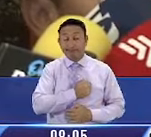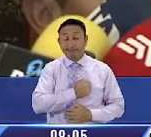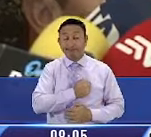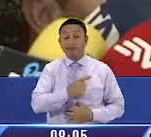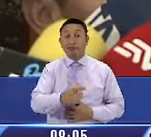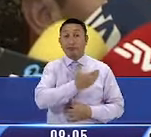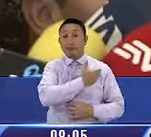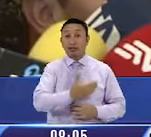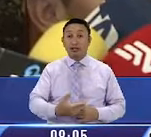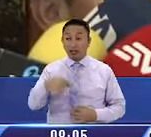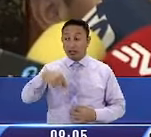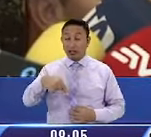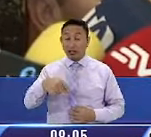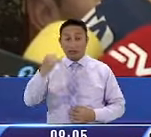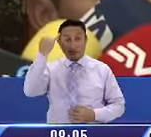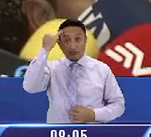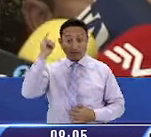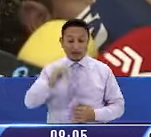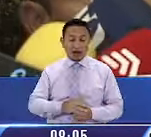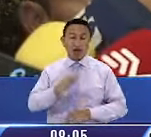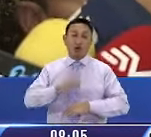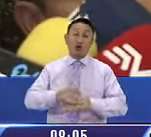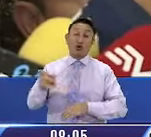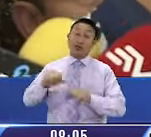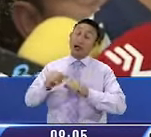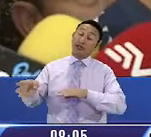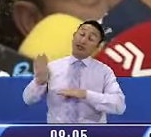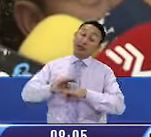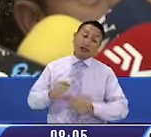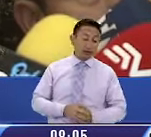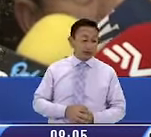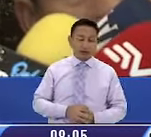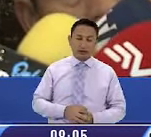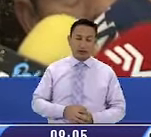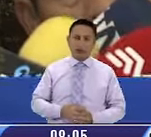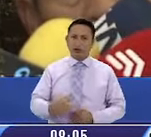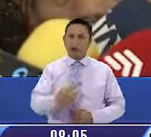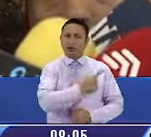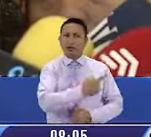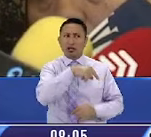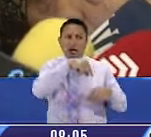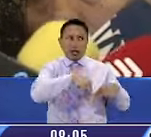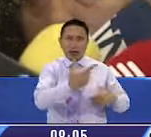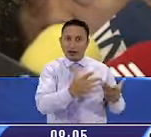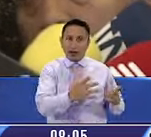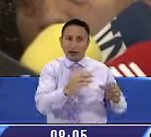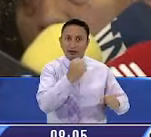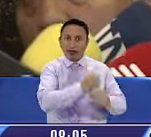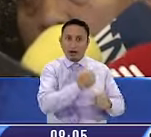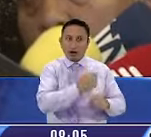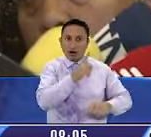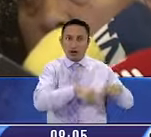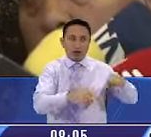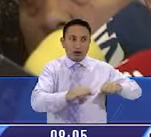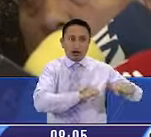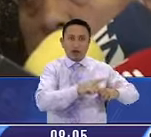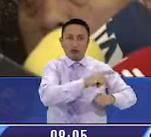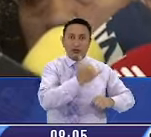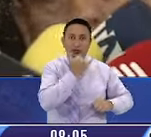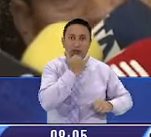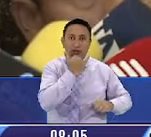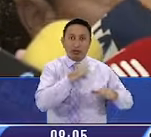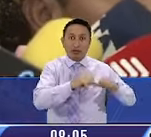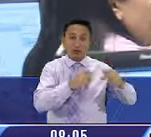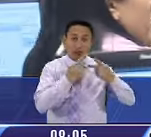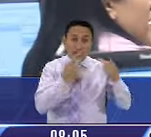fantasmas donde no hay. Quiere echarle la culpa a la Asamblea de las improvisaciones, de las incapacidades y los errores en la